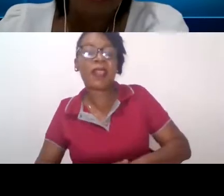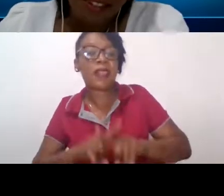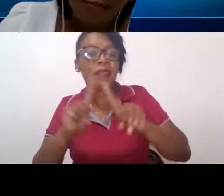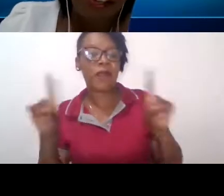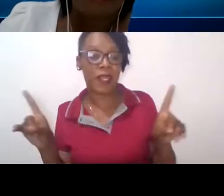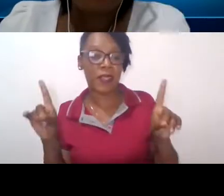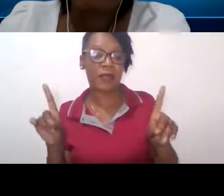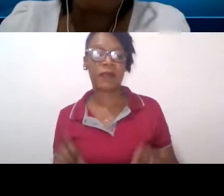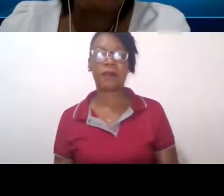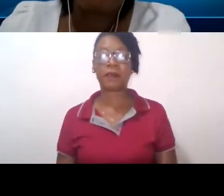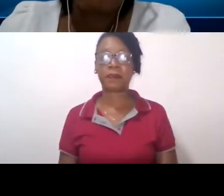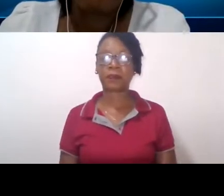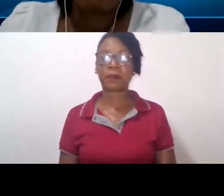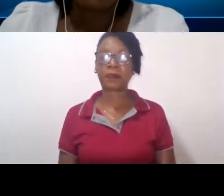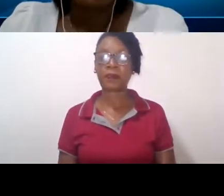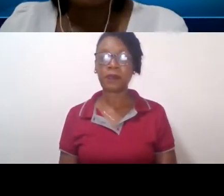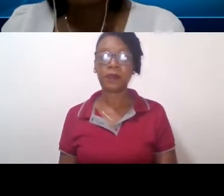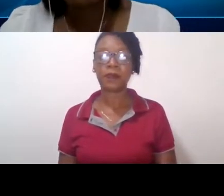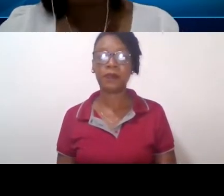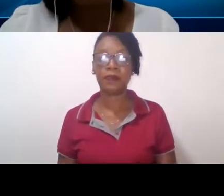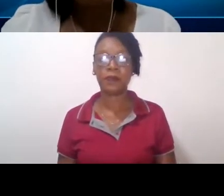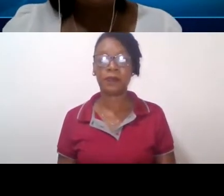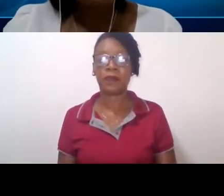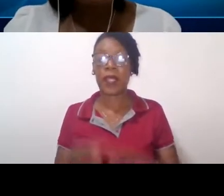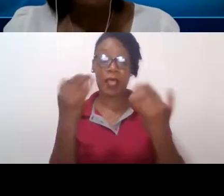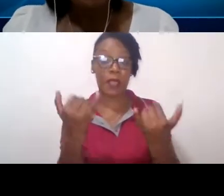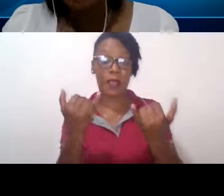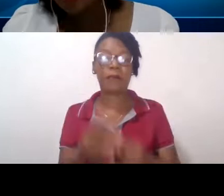forma diferente. Ahora,